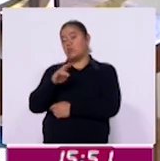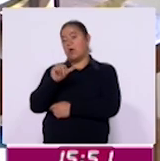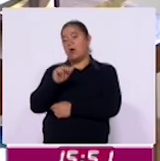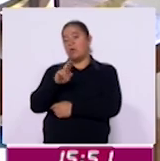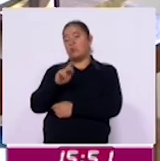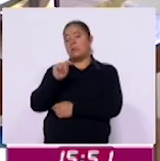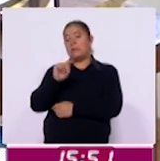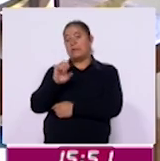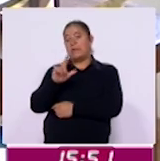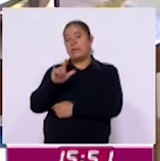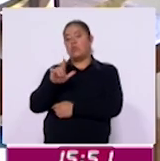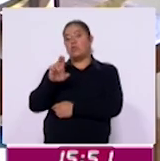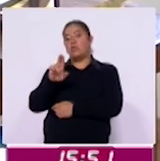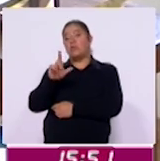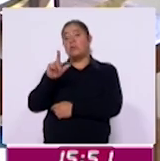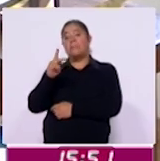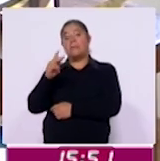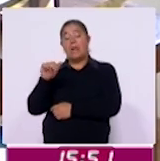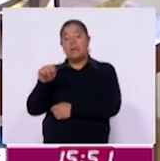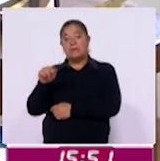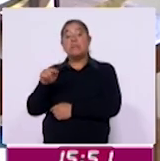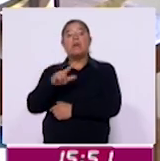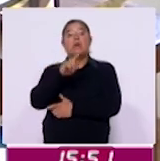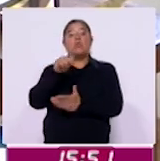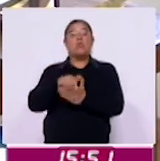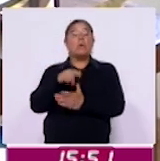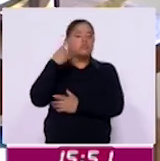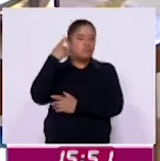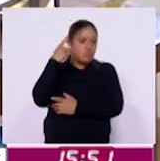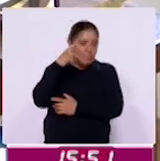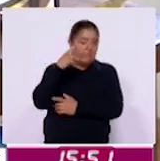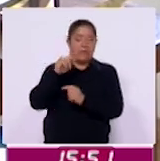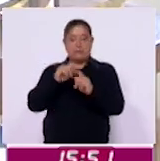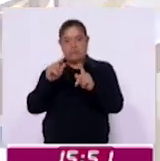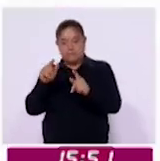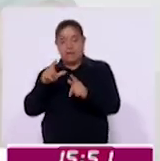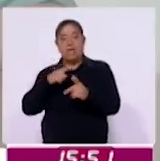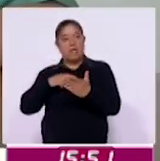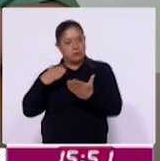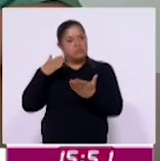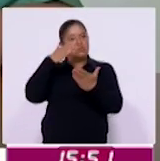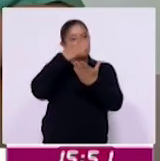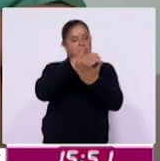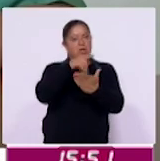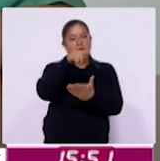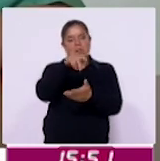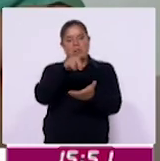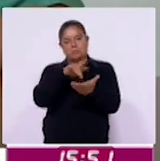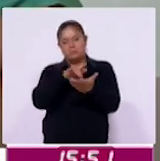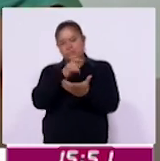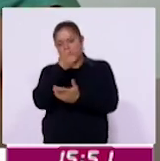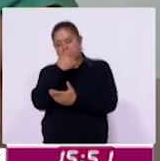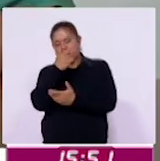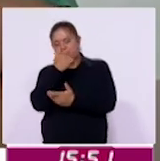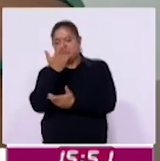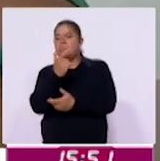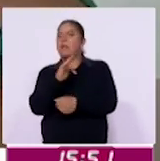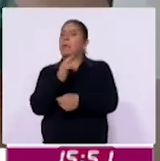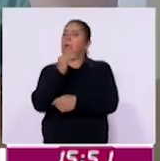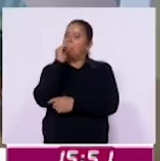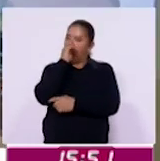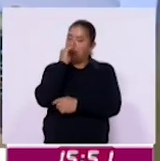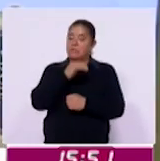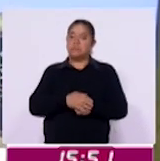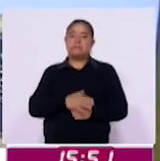de Puebla y en Tlaxcala, hemos llevado a cabo jornadas gratuitas médicas. El especialista expresó su satisfacción y deseo de